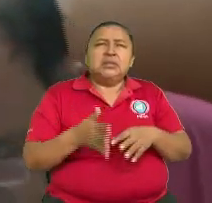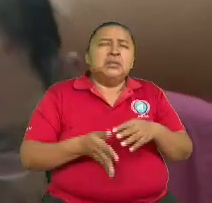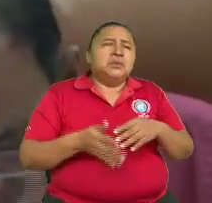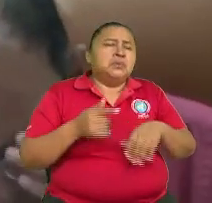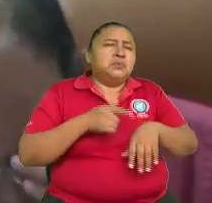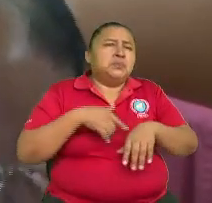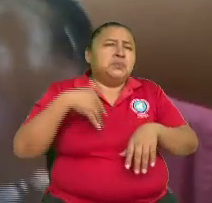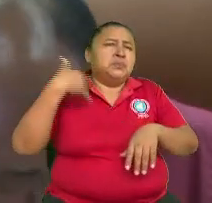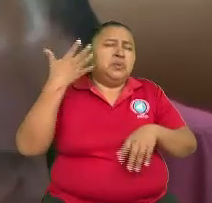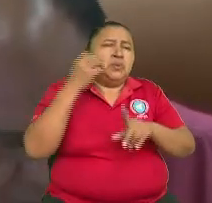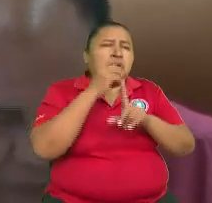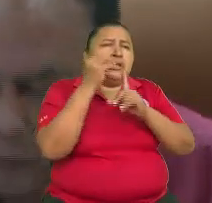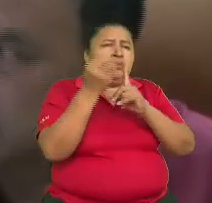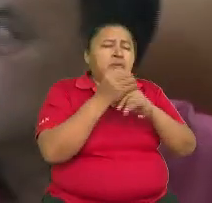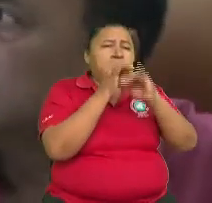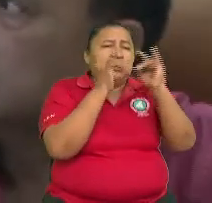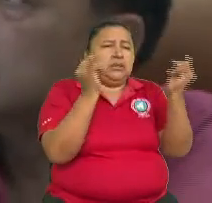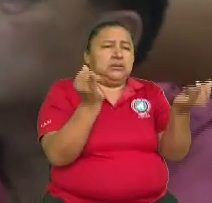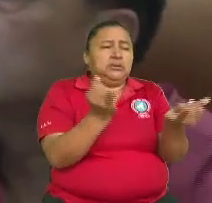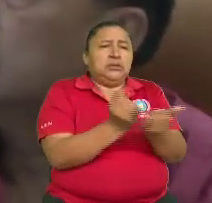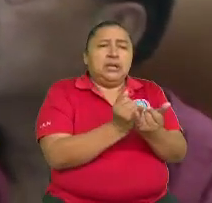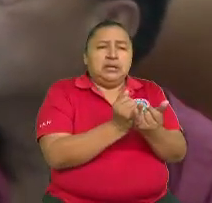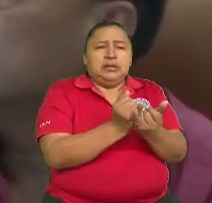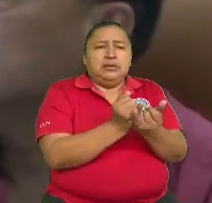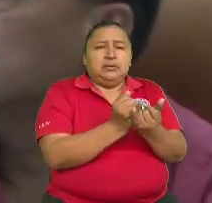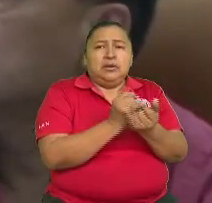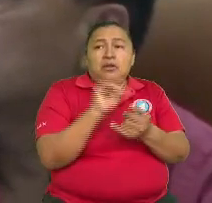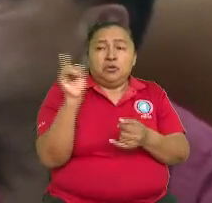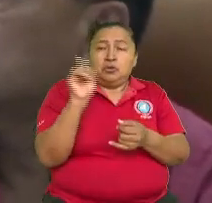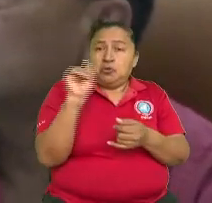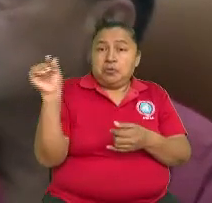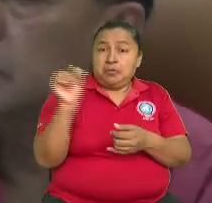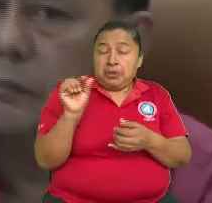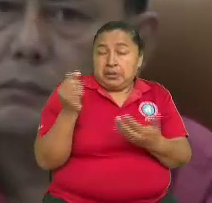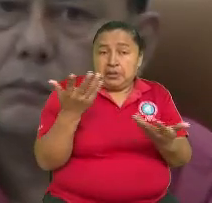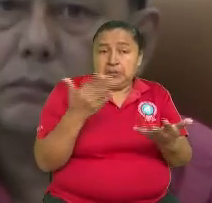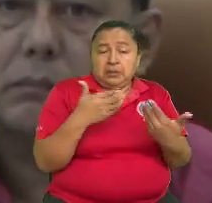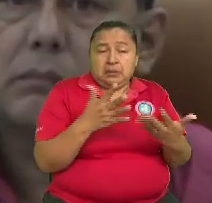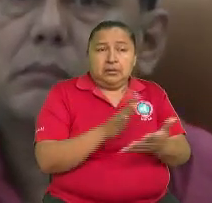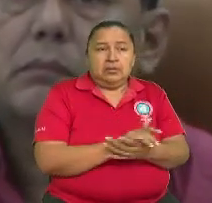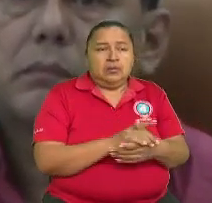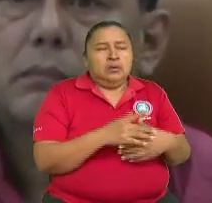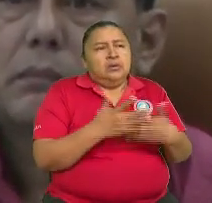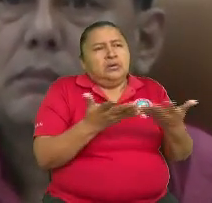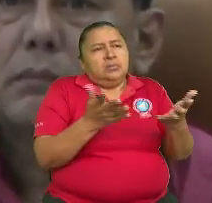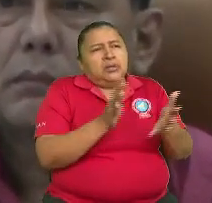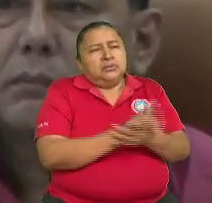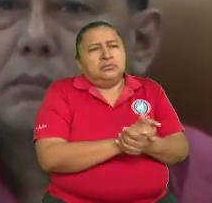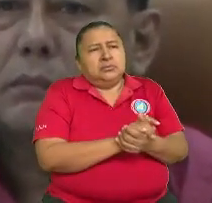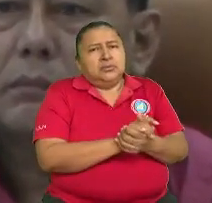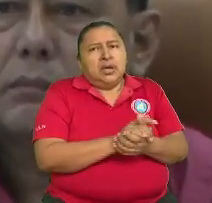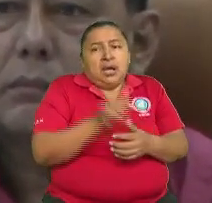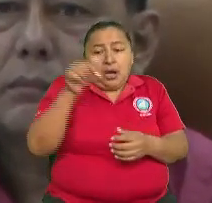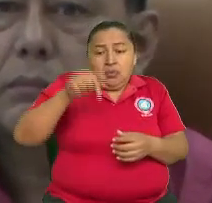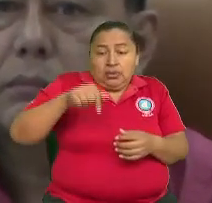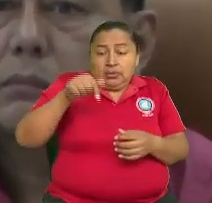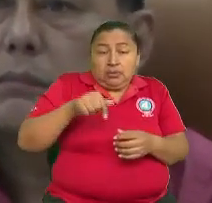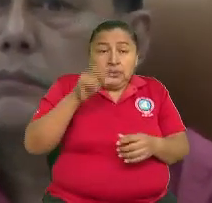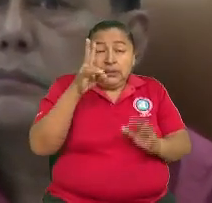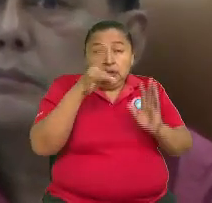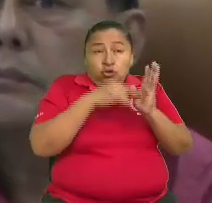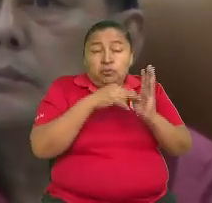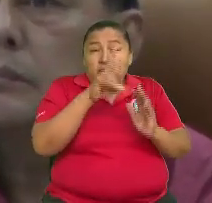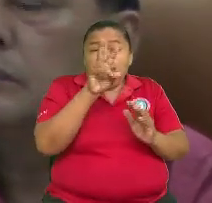rato los organismos internacionales no nos prestan. Hombre, solamente ahorita, en el